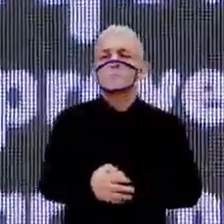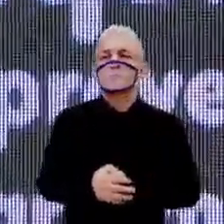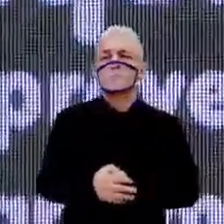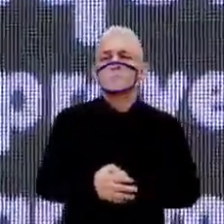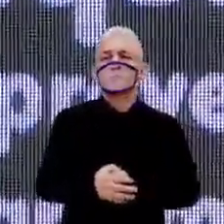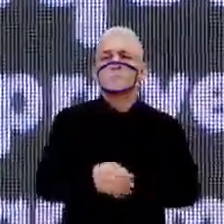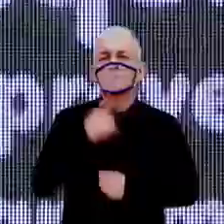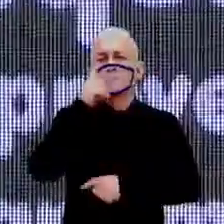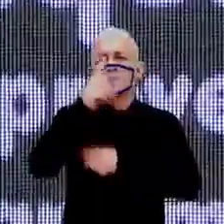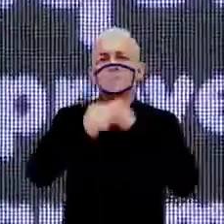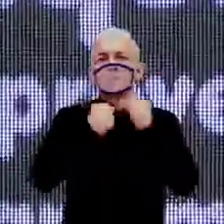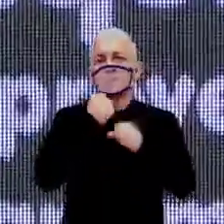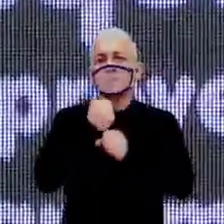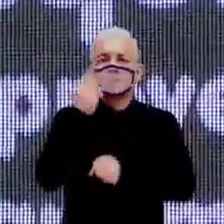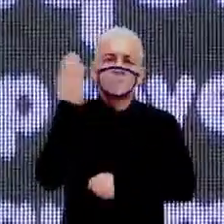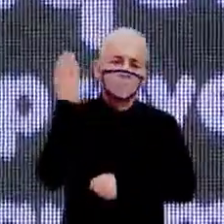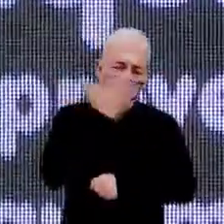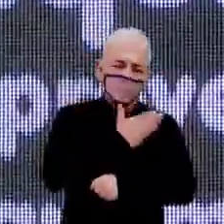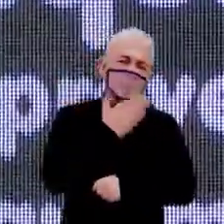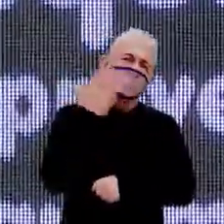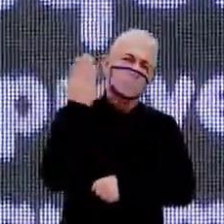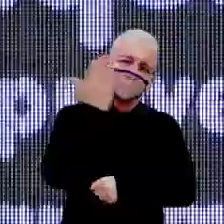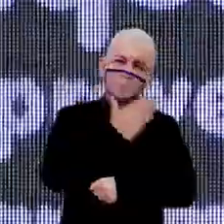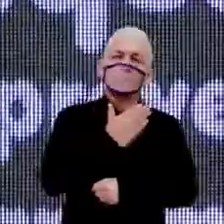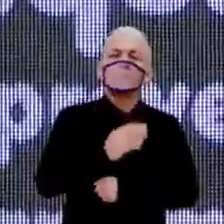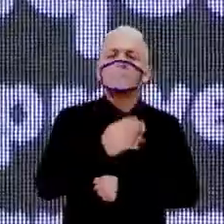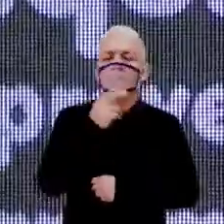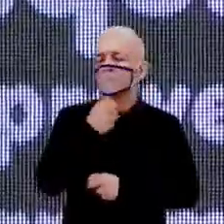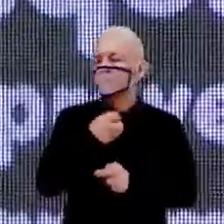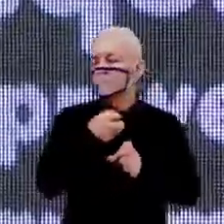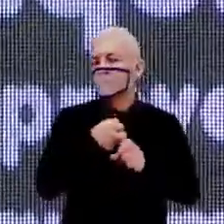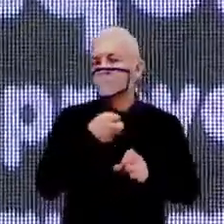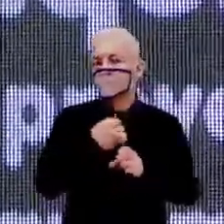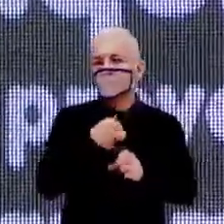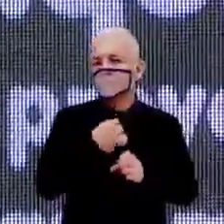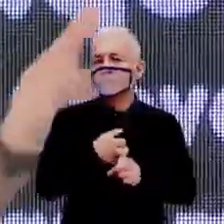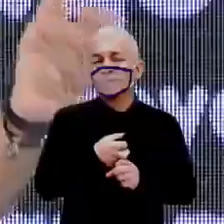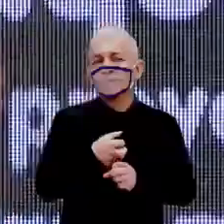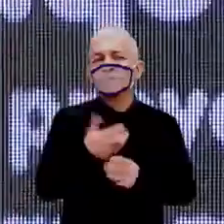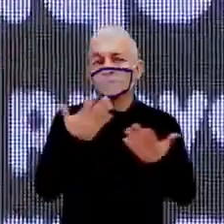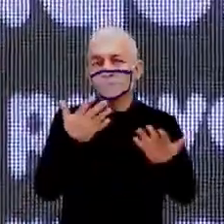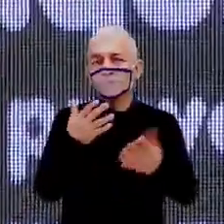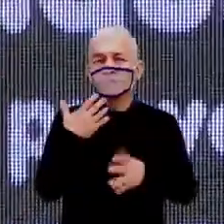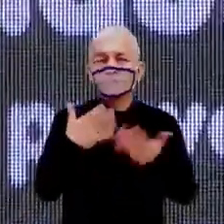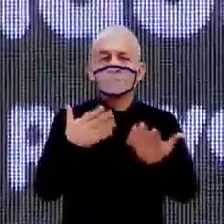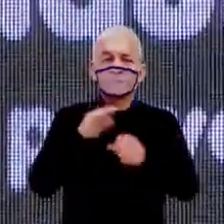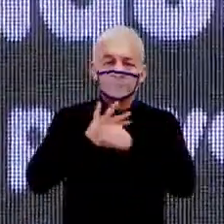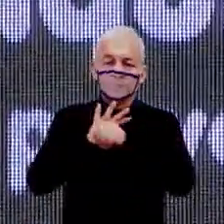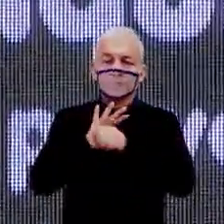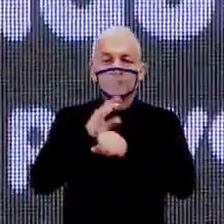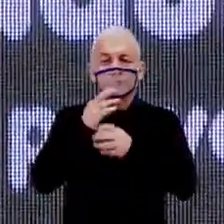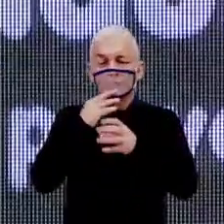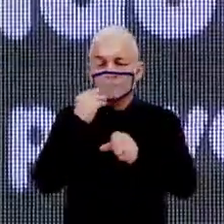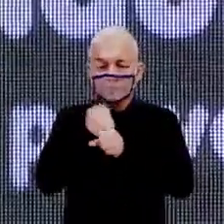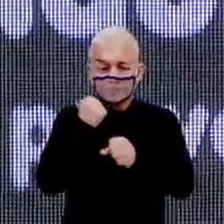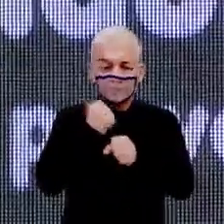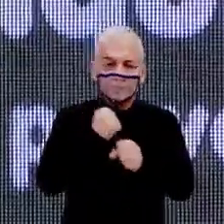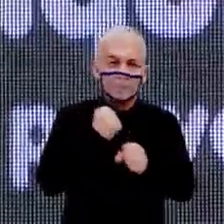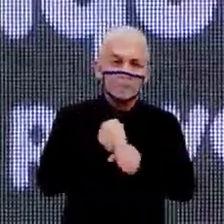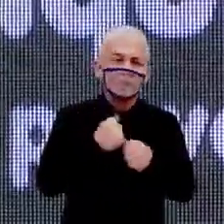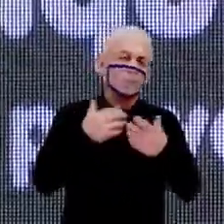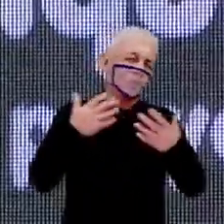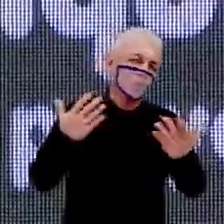un año de mucha prueba. Nosotros pasamos, o hemos pasado una buena parte de este año trabajando en